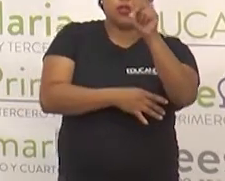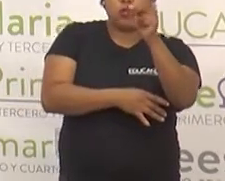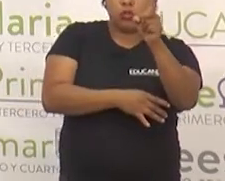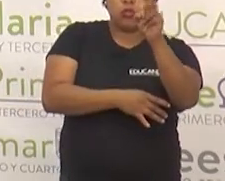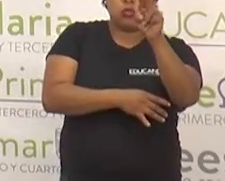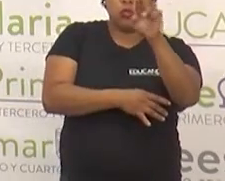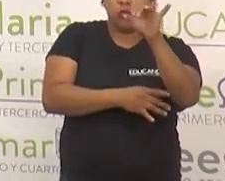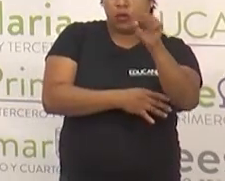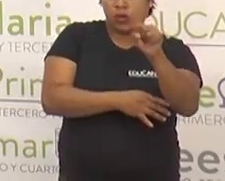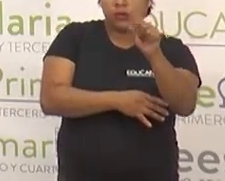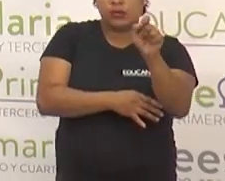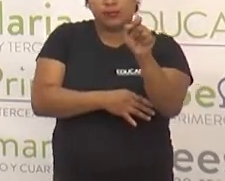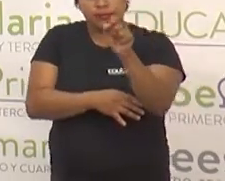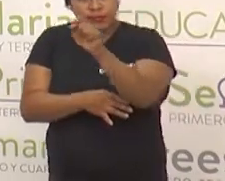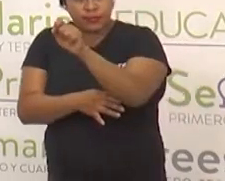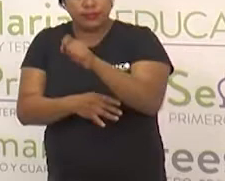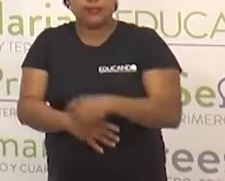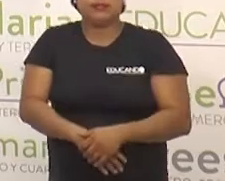verduras